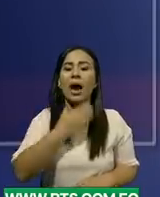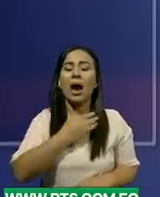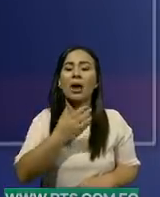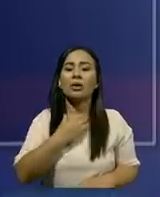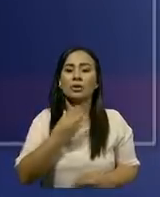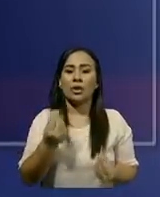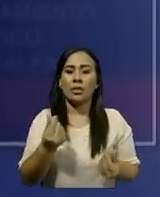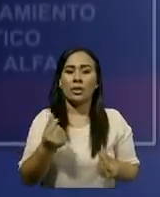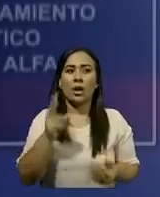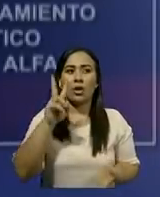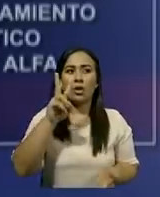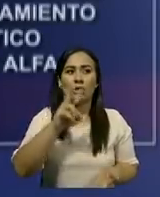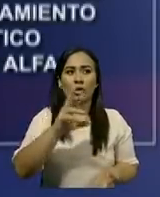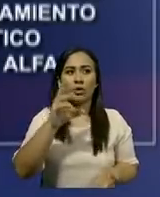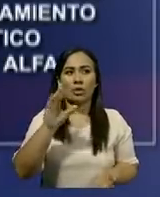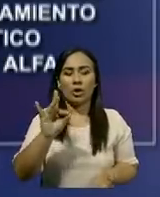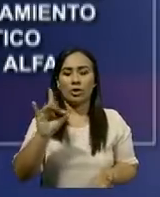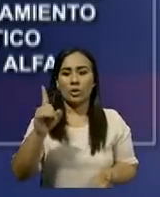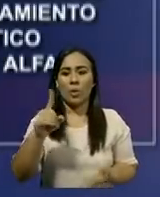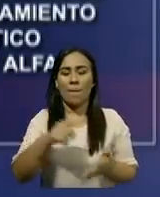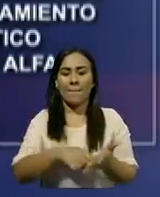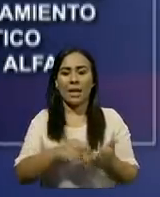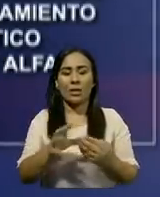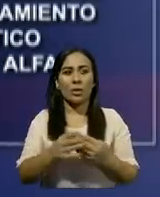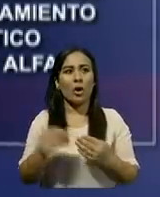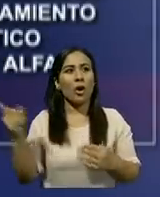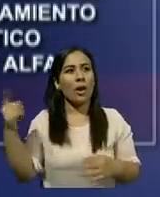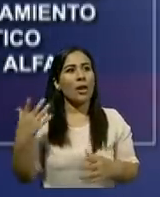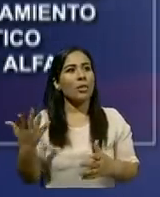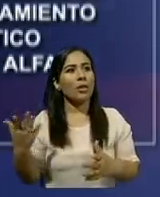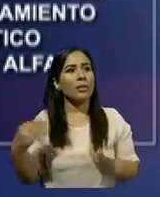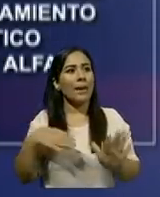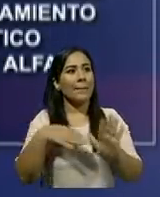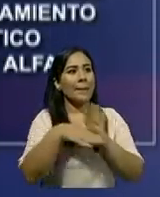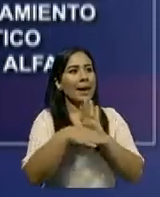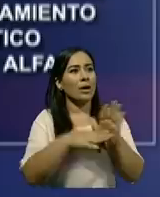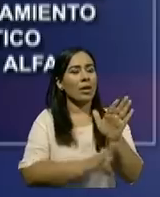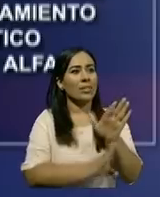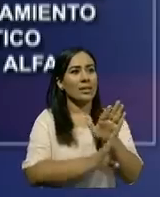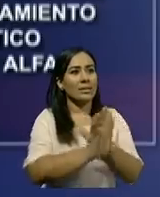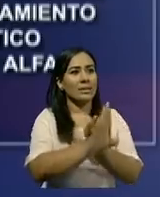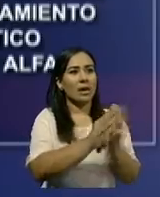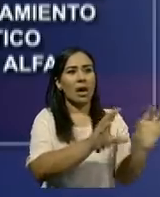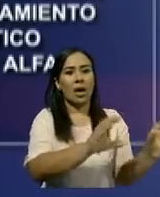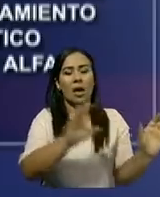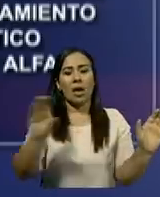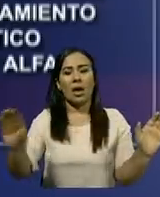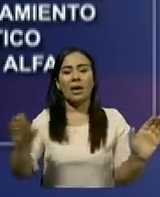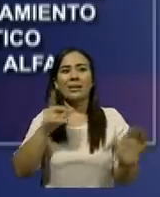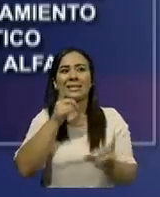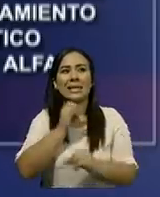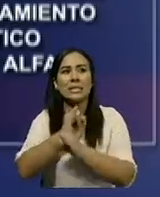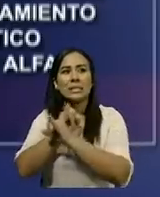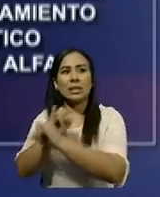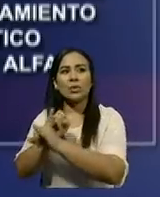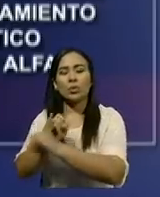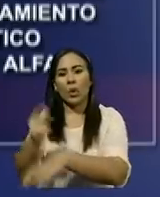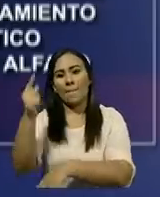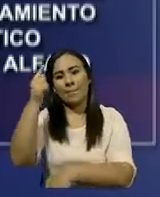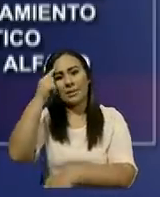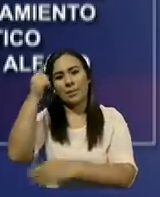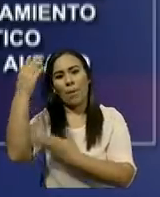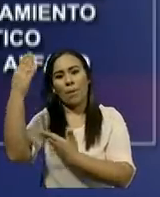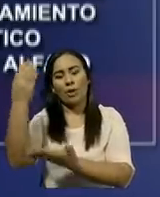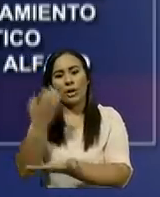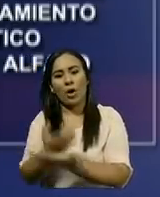transfirió 280 mil dólares a través del Banco del Desarrollo Social y Económico de Venezuela a la cuenta bancaria del Instituto del Pensamiento